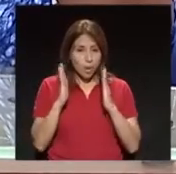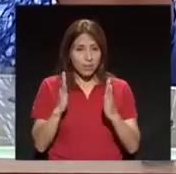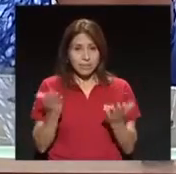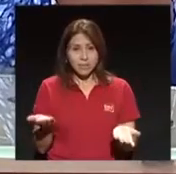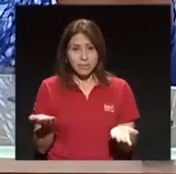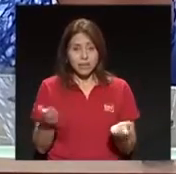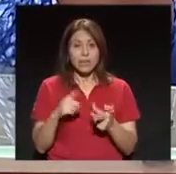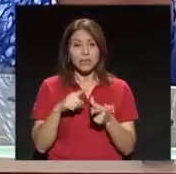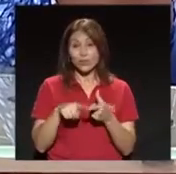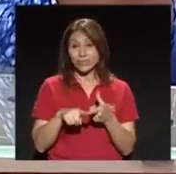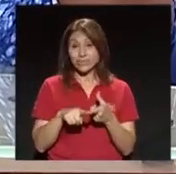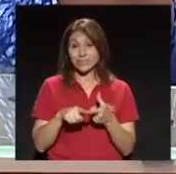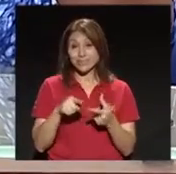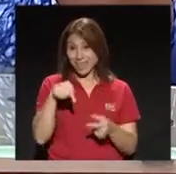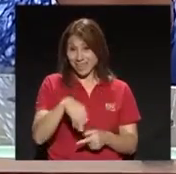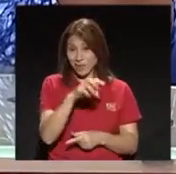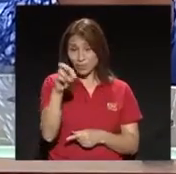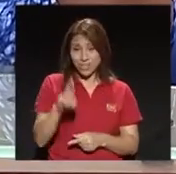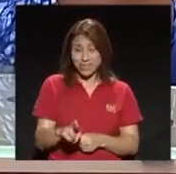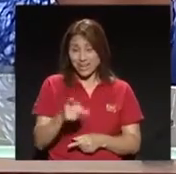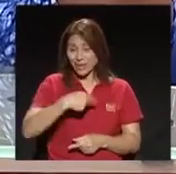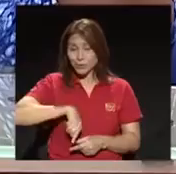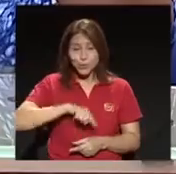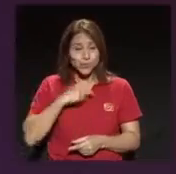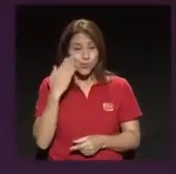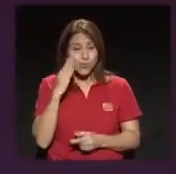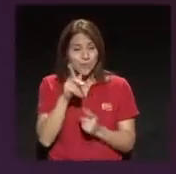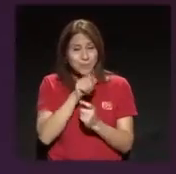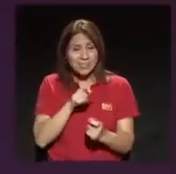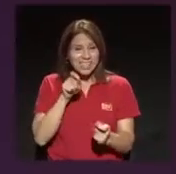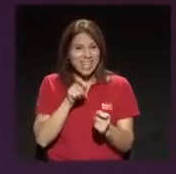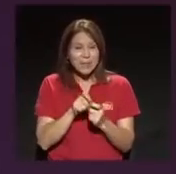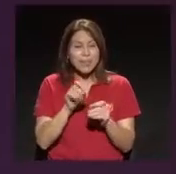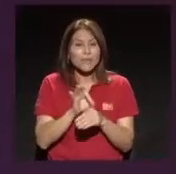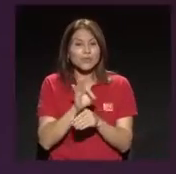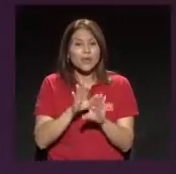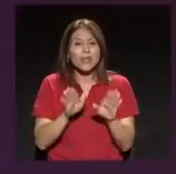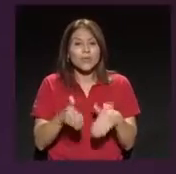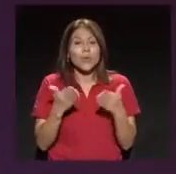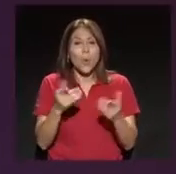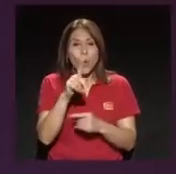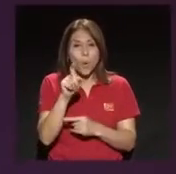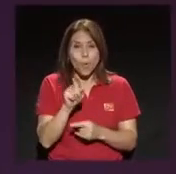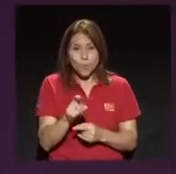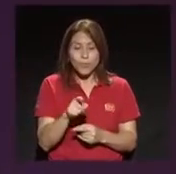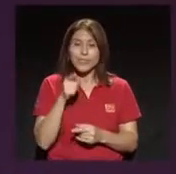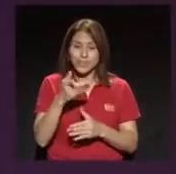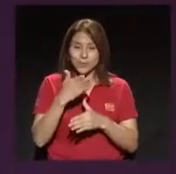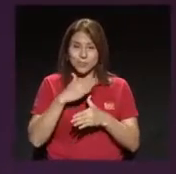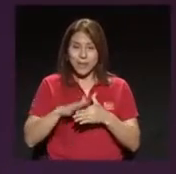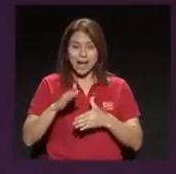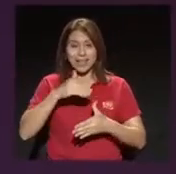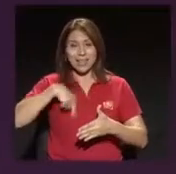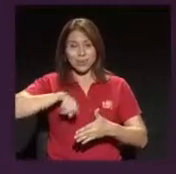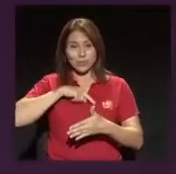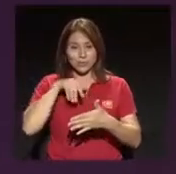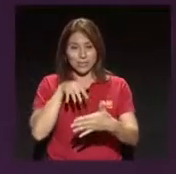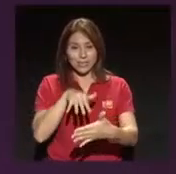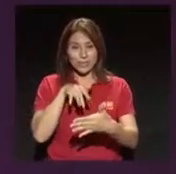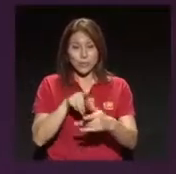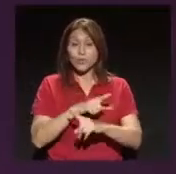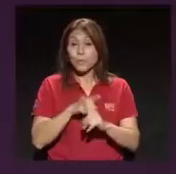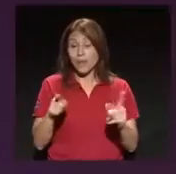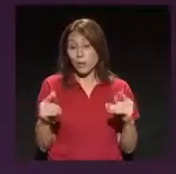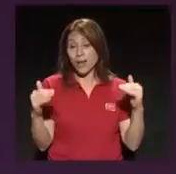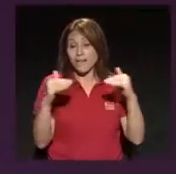Entonces, en Costa Rica no sabemos exactamente cómo está funcionando, es parte de los estudios en los que nosotros estamos, pero a nivel